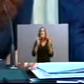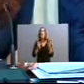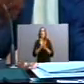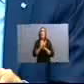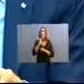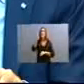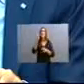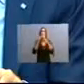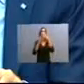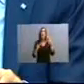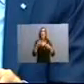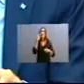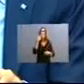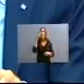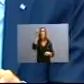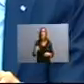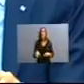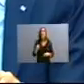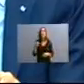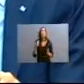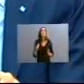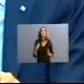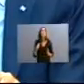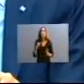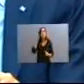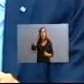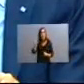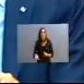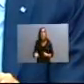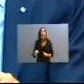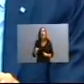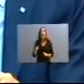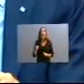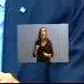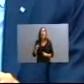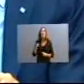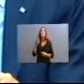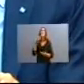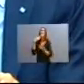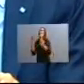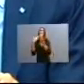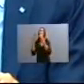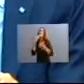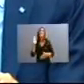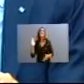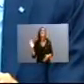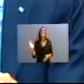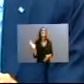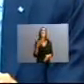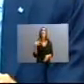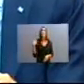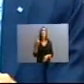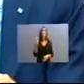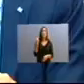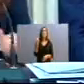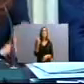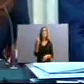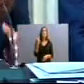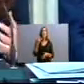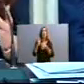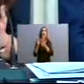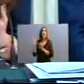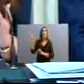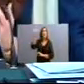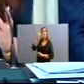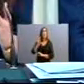roja manontropo, porque esos funcionarios se mueven y se entrevistan con todos los funcionarios